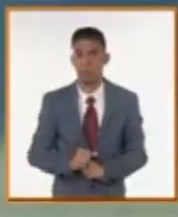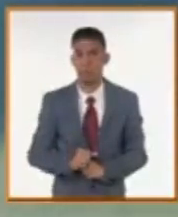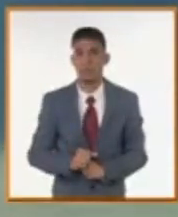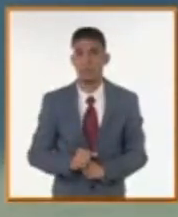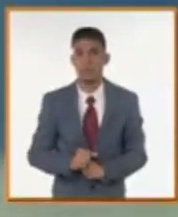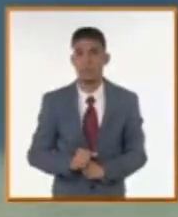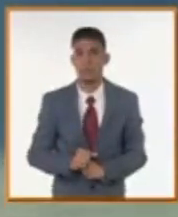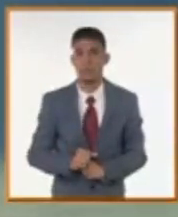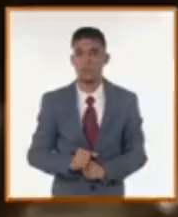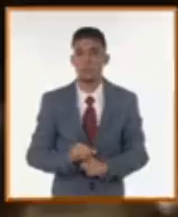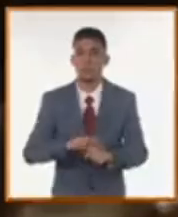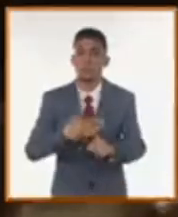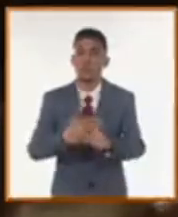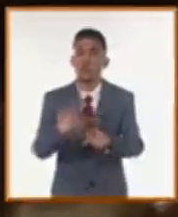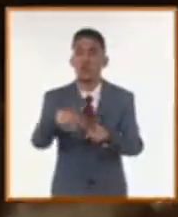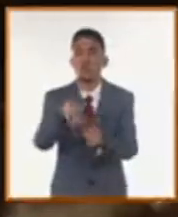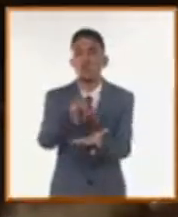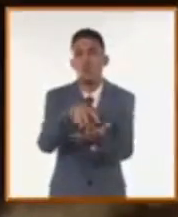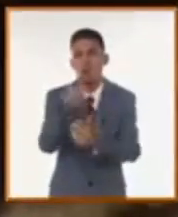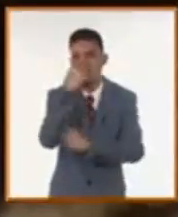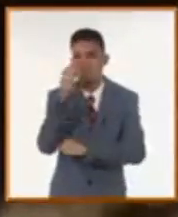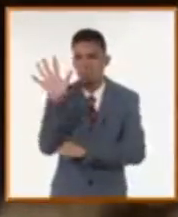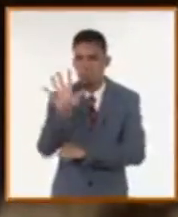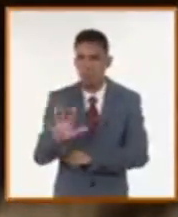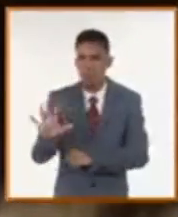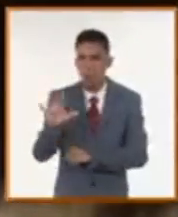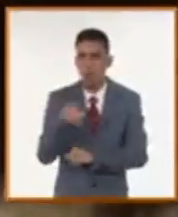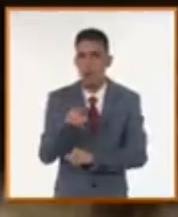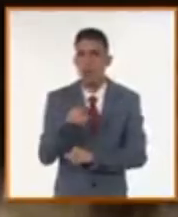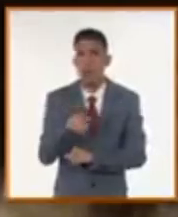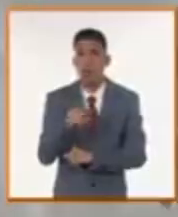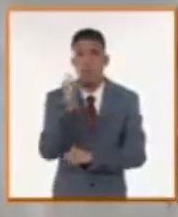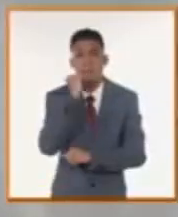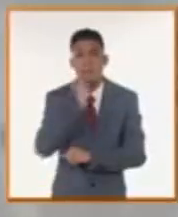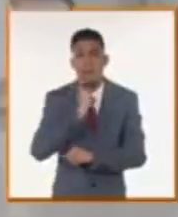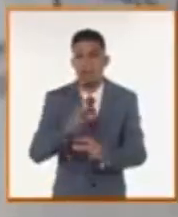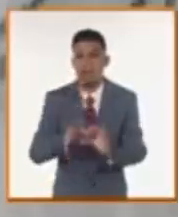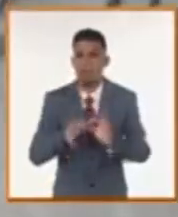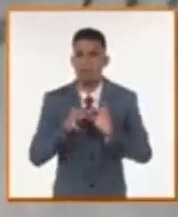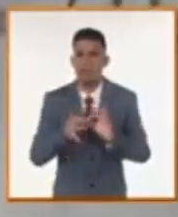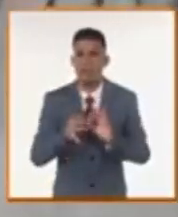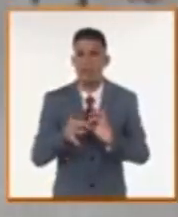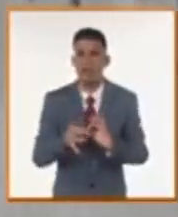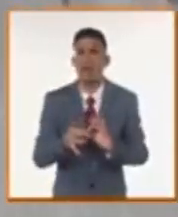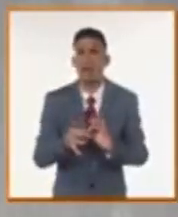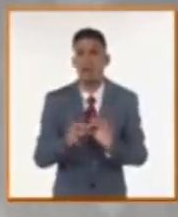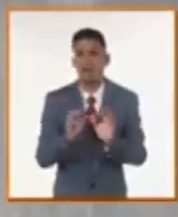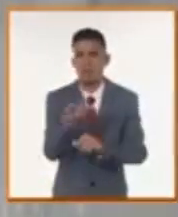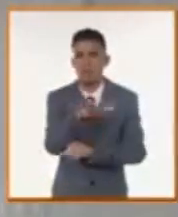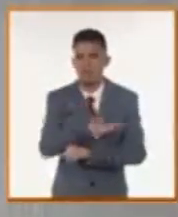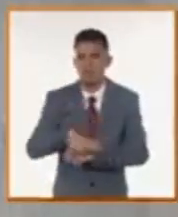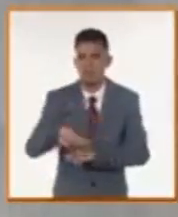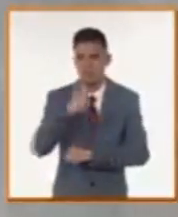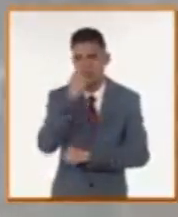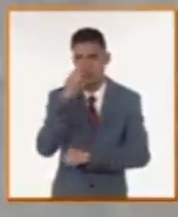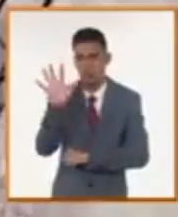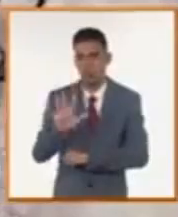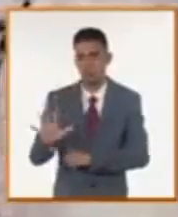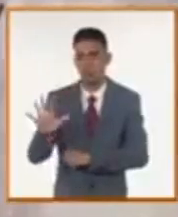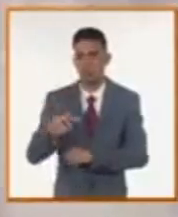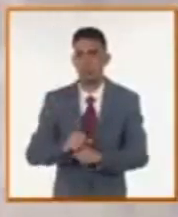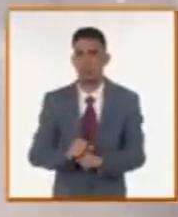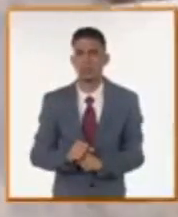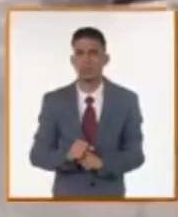milimétrico golpe en Kalueke constituyó el Bayan Embora definitivo del ejército racista sudafricano del territorio de Angola. Casi